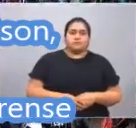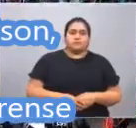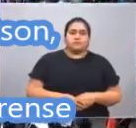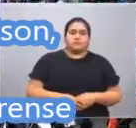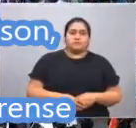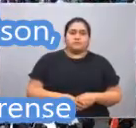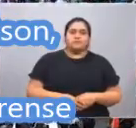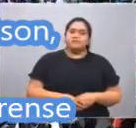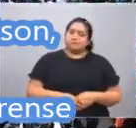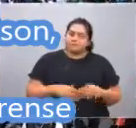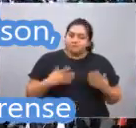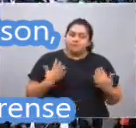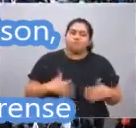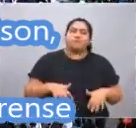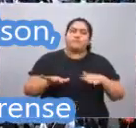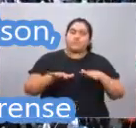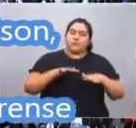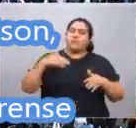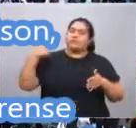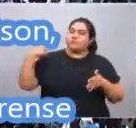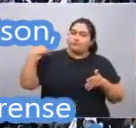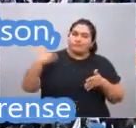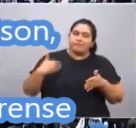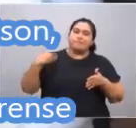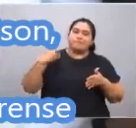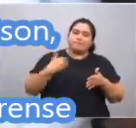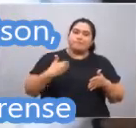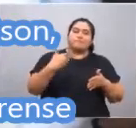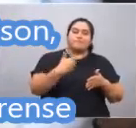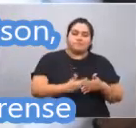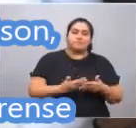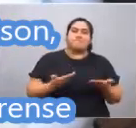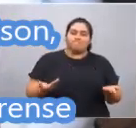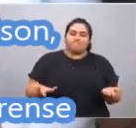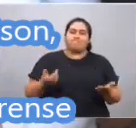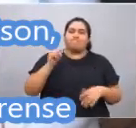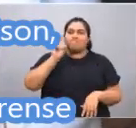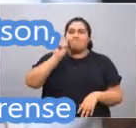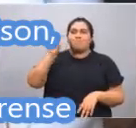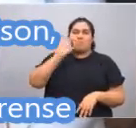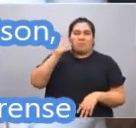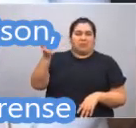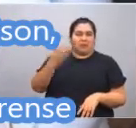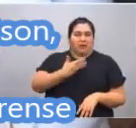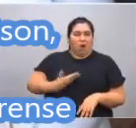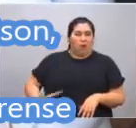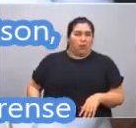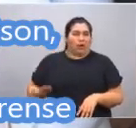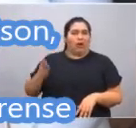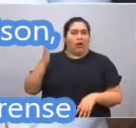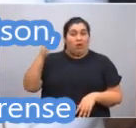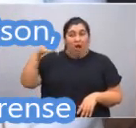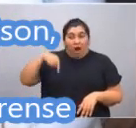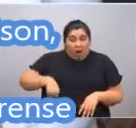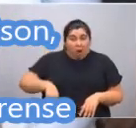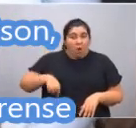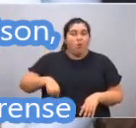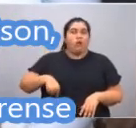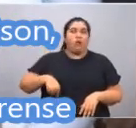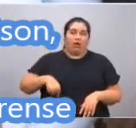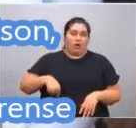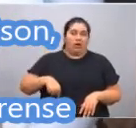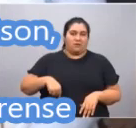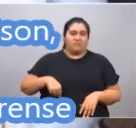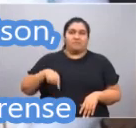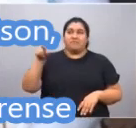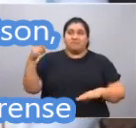Esto es lo que viene ocurriendo. Este es el tipo de gobierno que hoy ocupa la